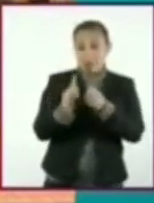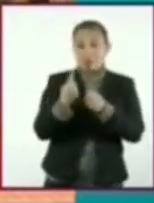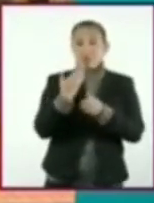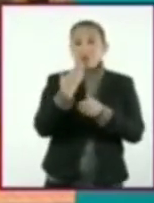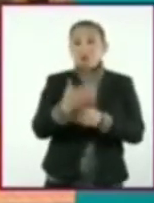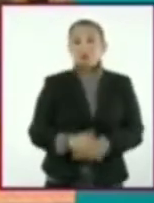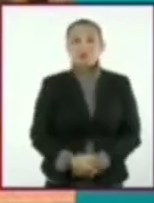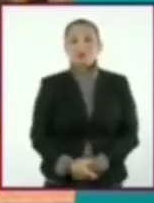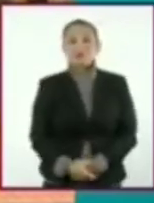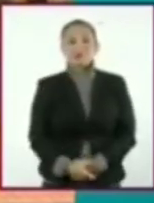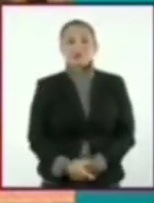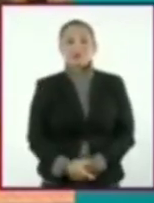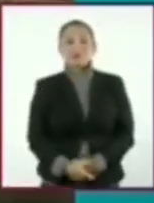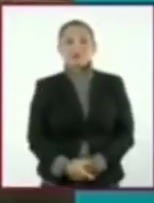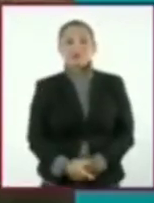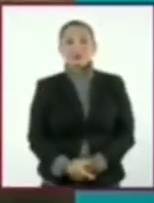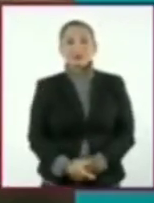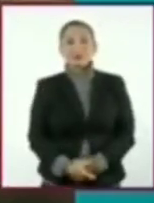lograr.